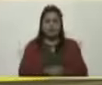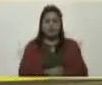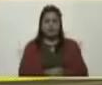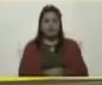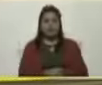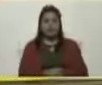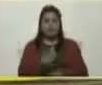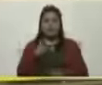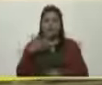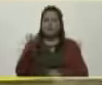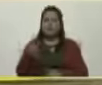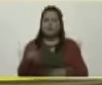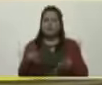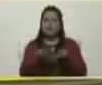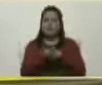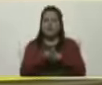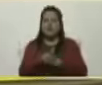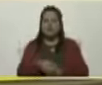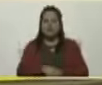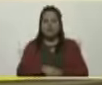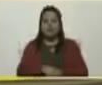cava,